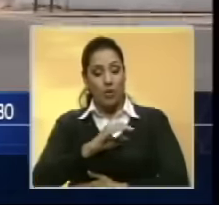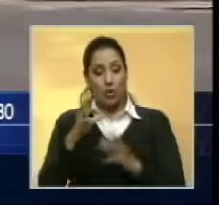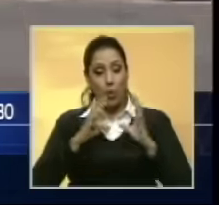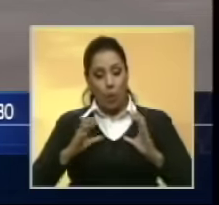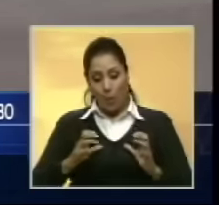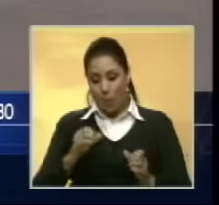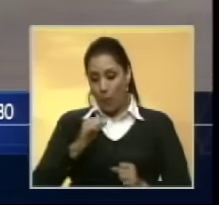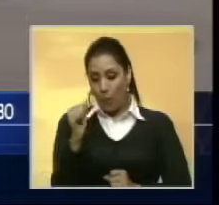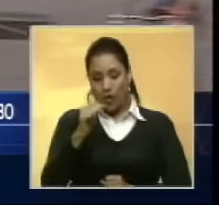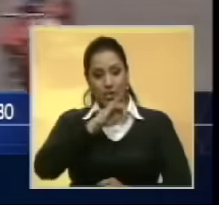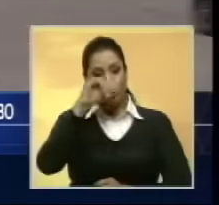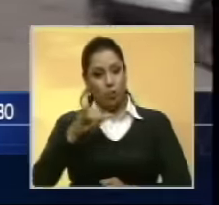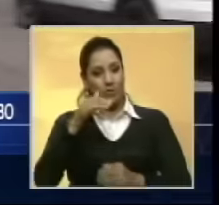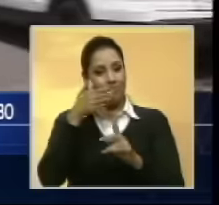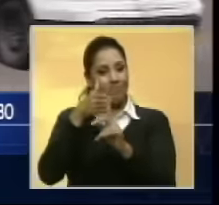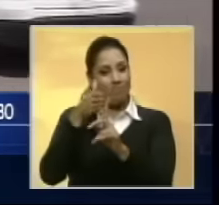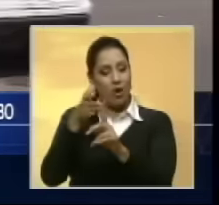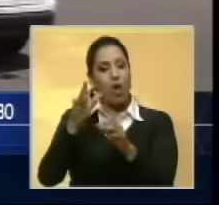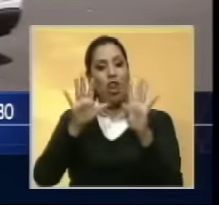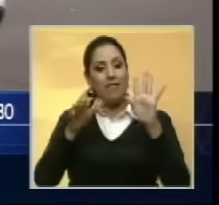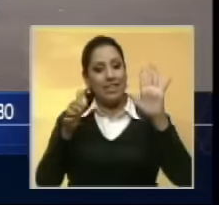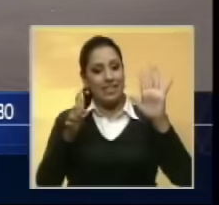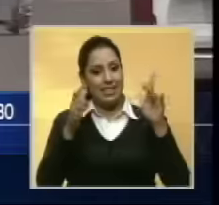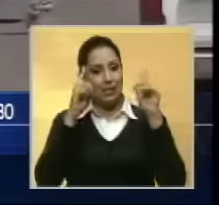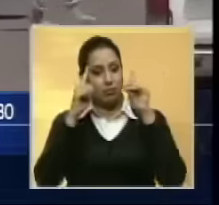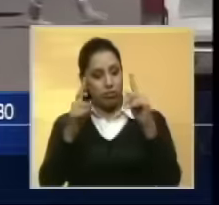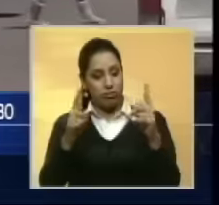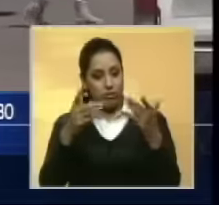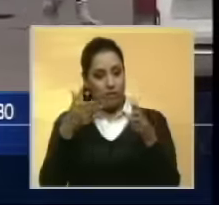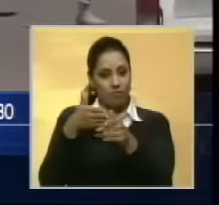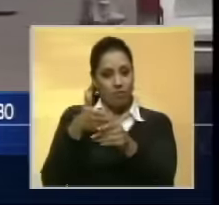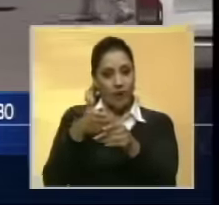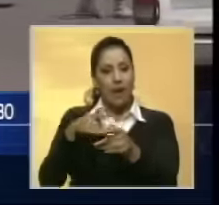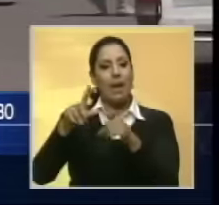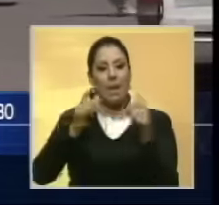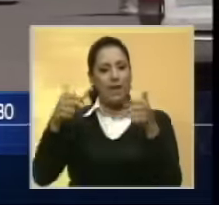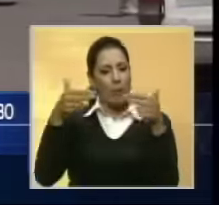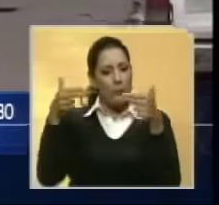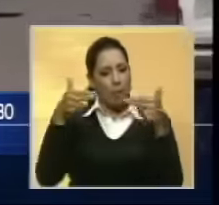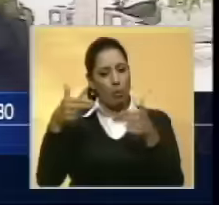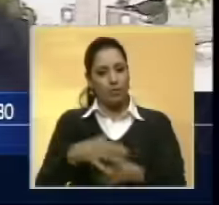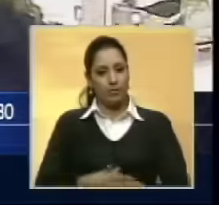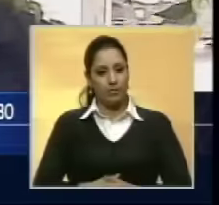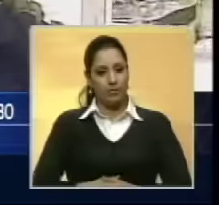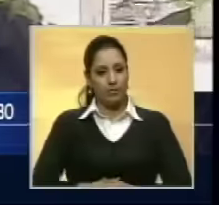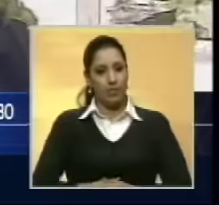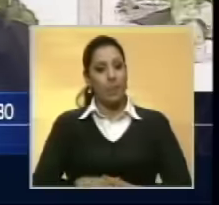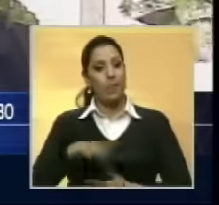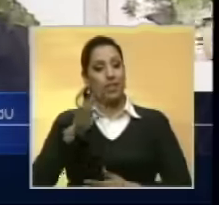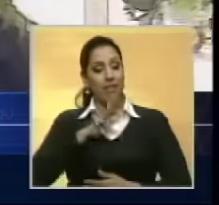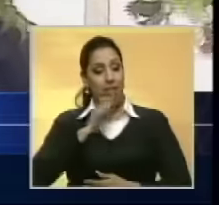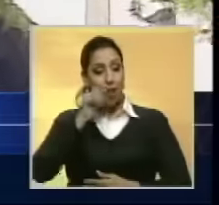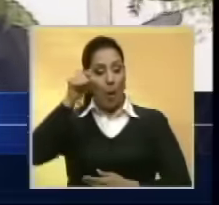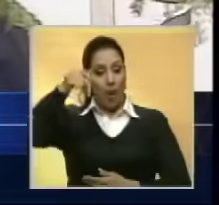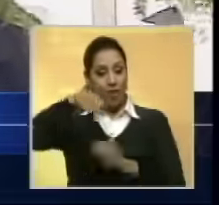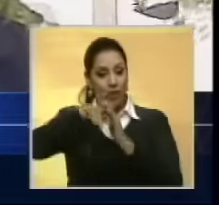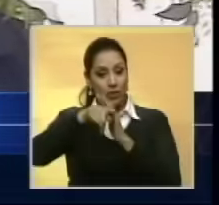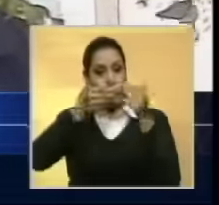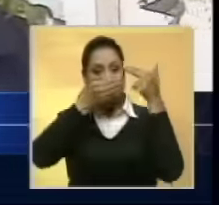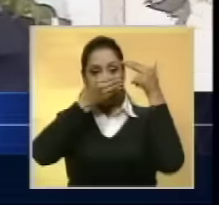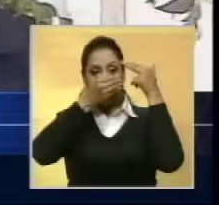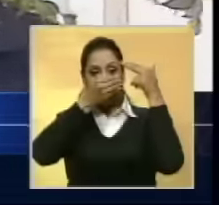Policial del Zulia los persiguió hasta la calle 96 de la vía La Concepción, donde comenzó el enfrentamiento. Que lo traían ahí